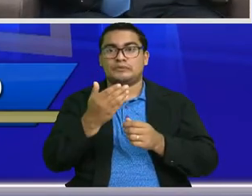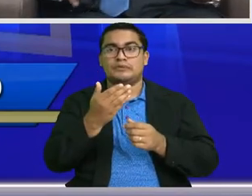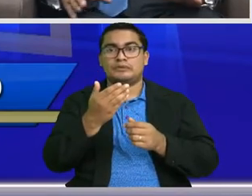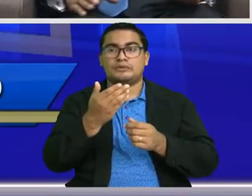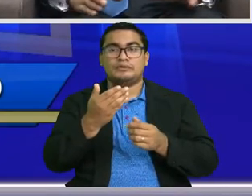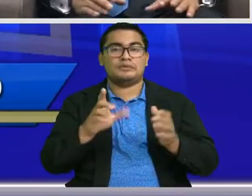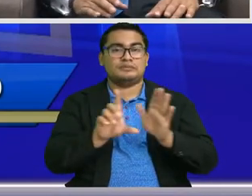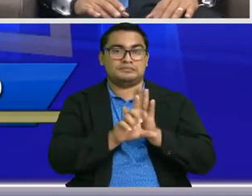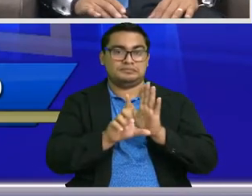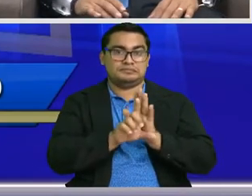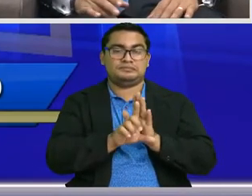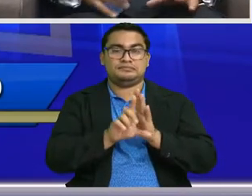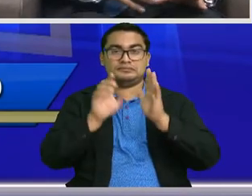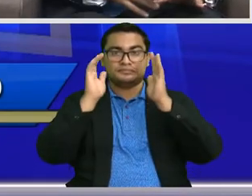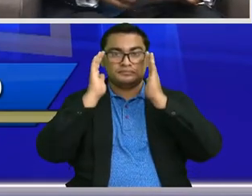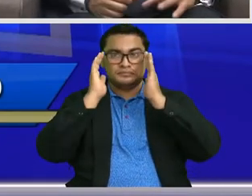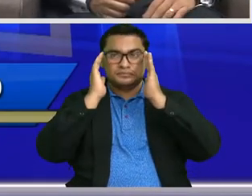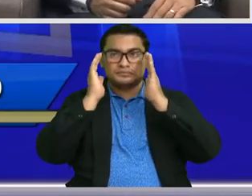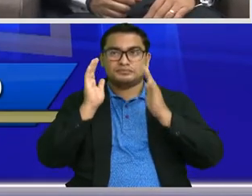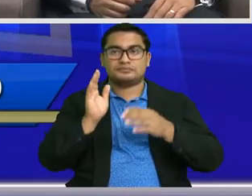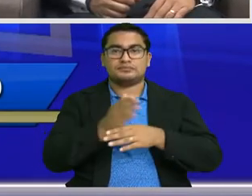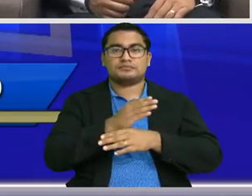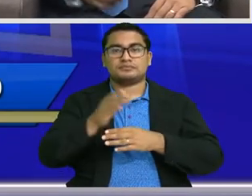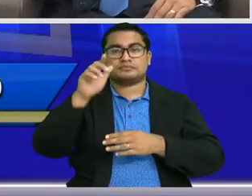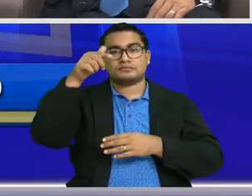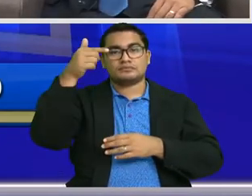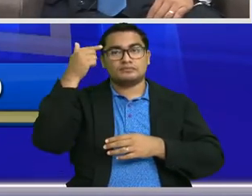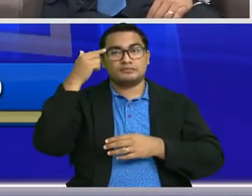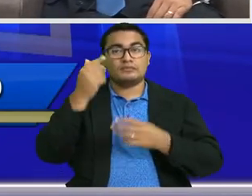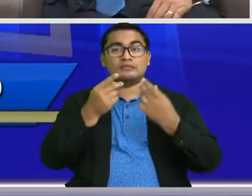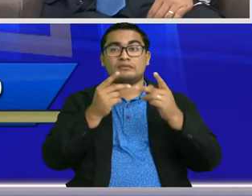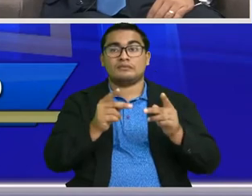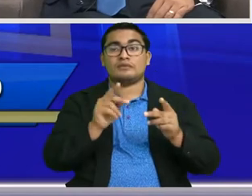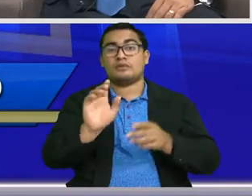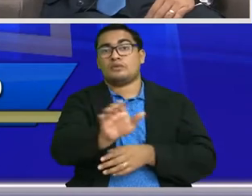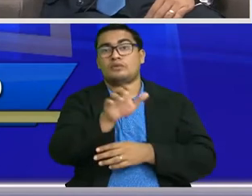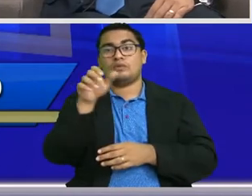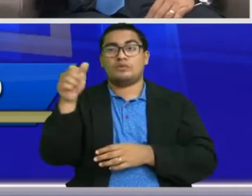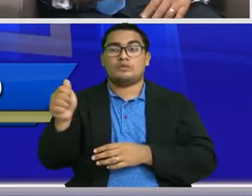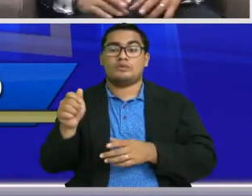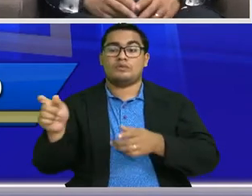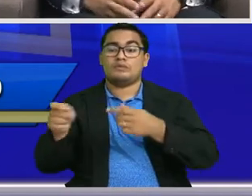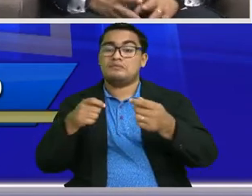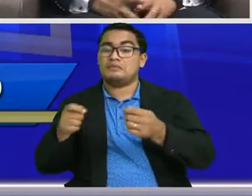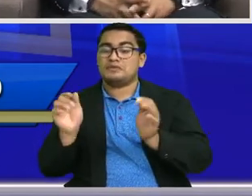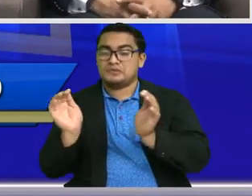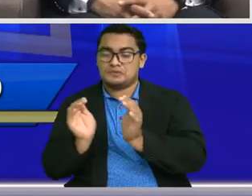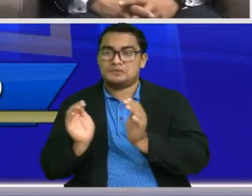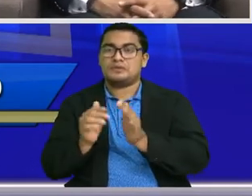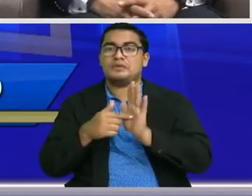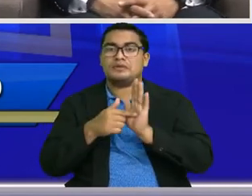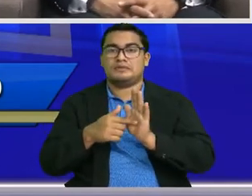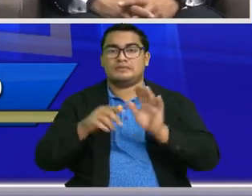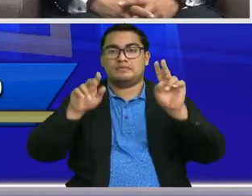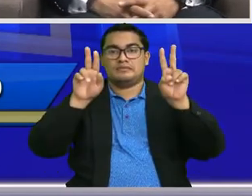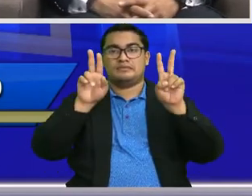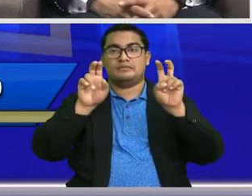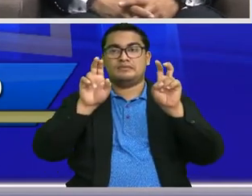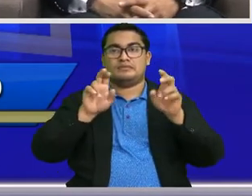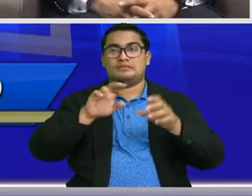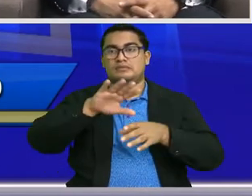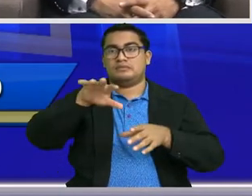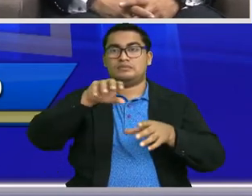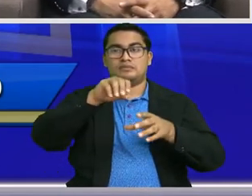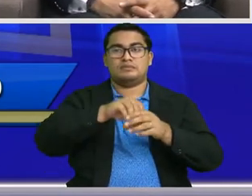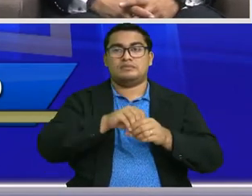prerrogativas que tiene la ley que garantiza el gobierno. Pero tenés otras también, casualmente lo que hablabas del tema de inclusión, tenés